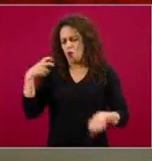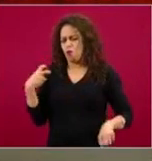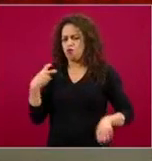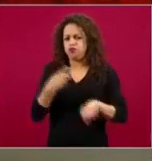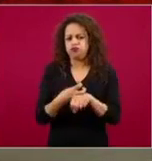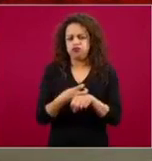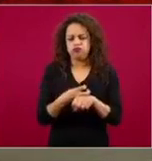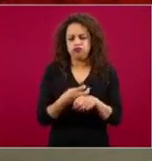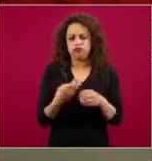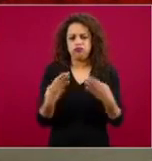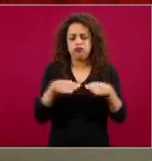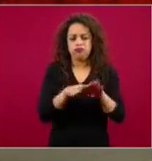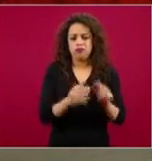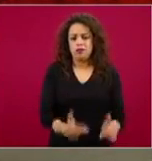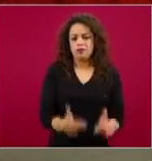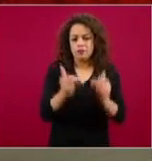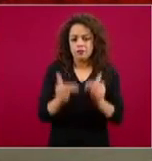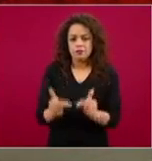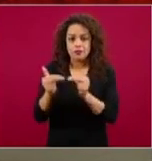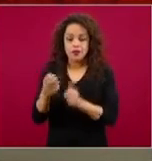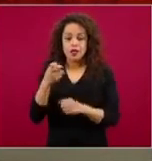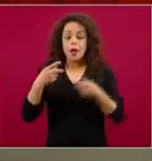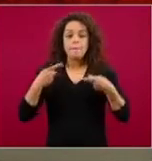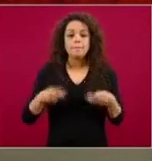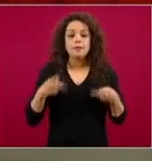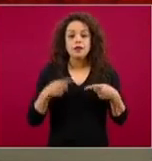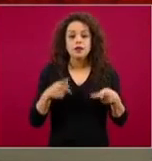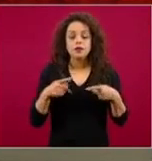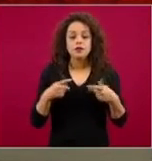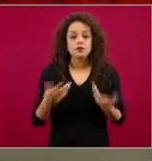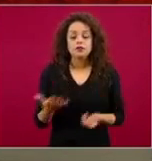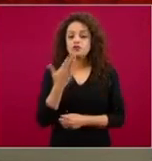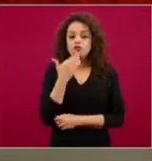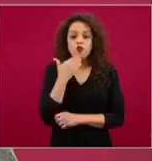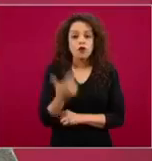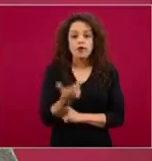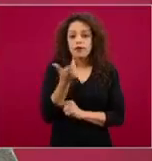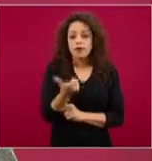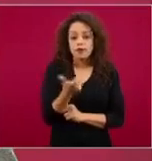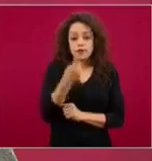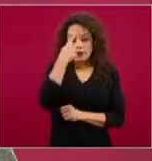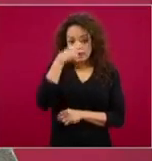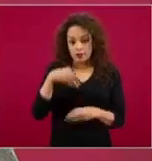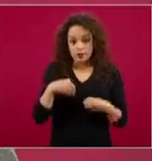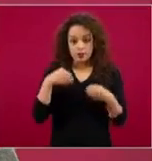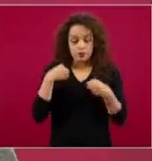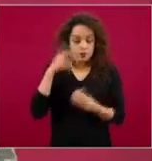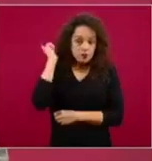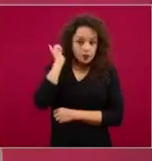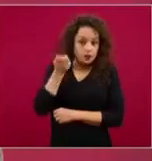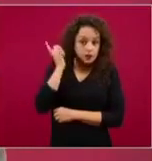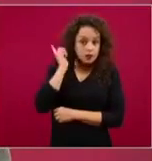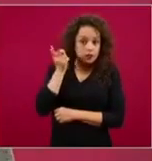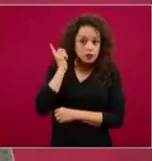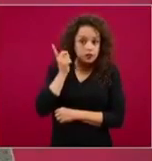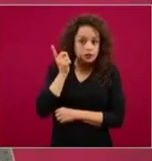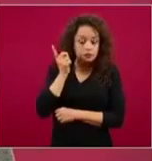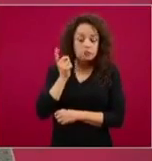capacidad de que las personas tuvieran su sustento diario y padecieron